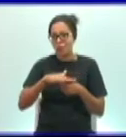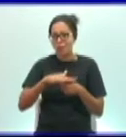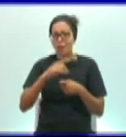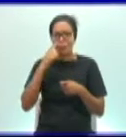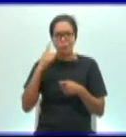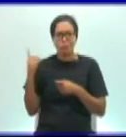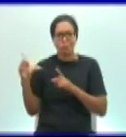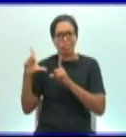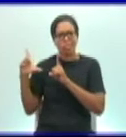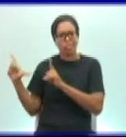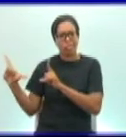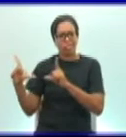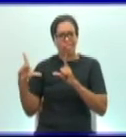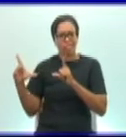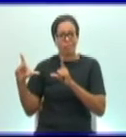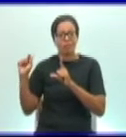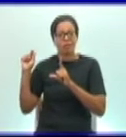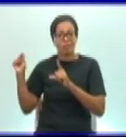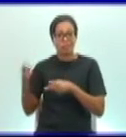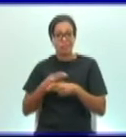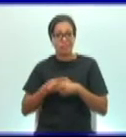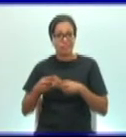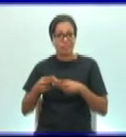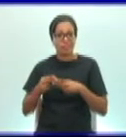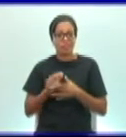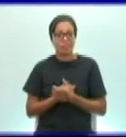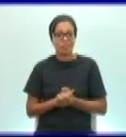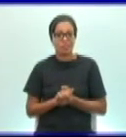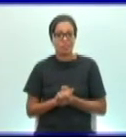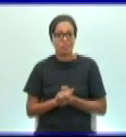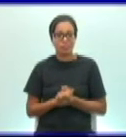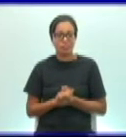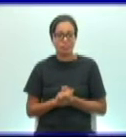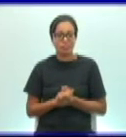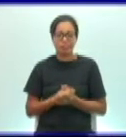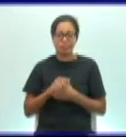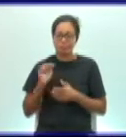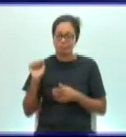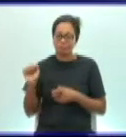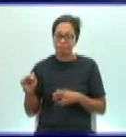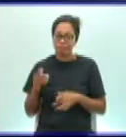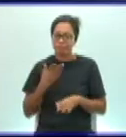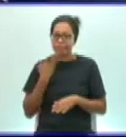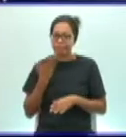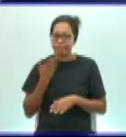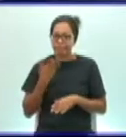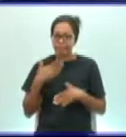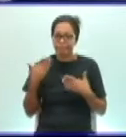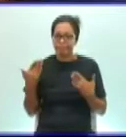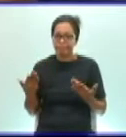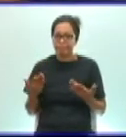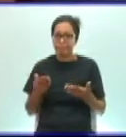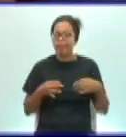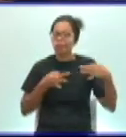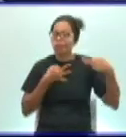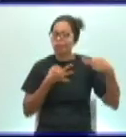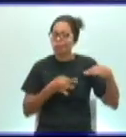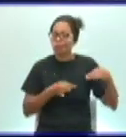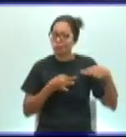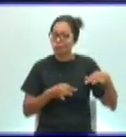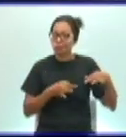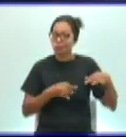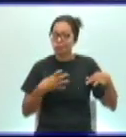histórico como tal. Por lo tanto, estamos hablando de documentos que tienen toda esa idea